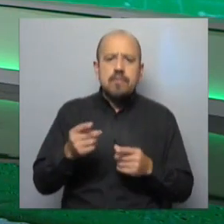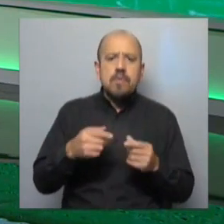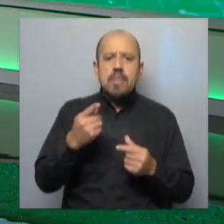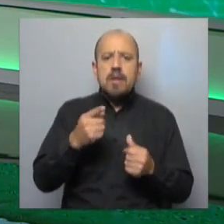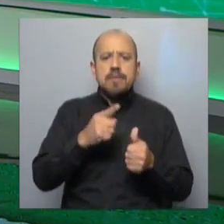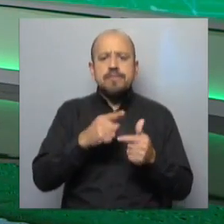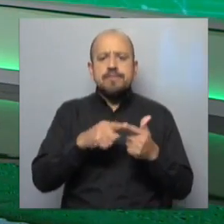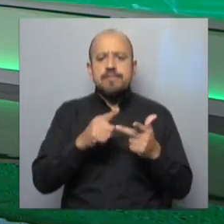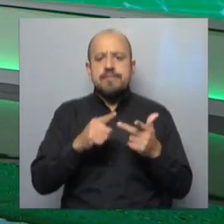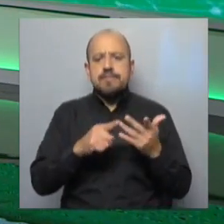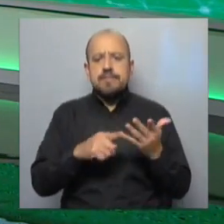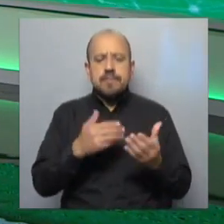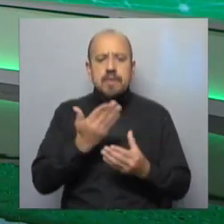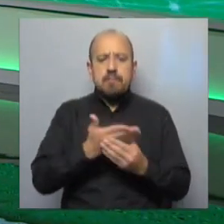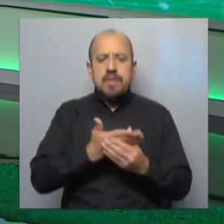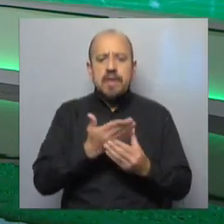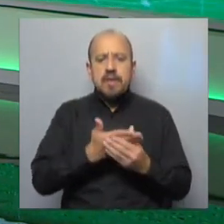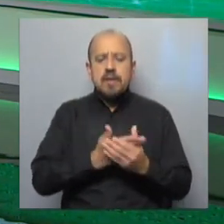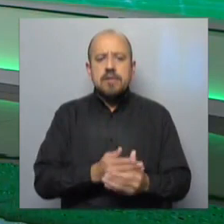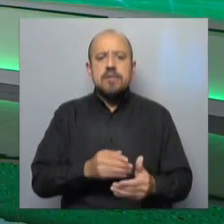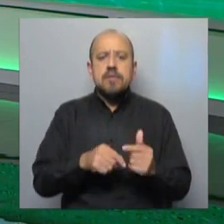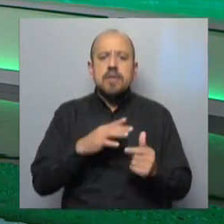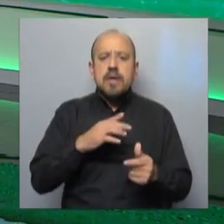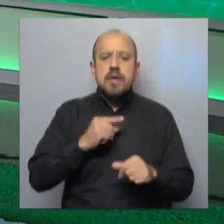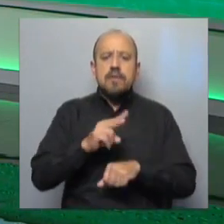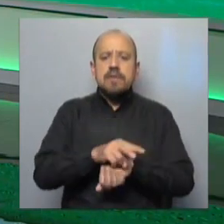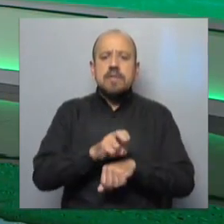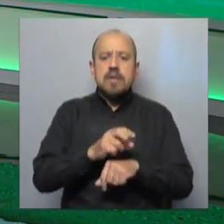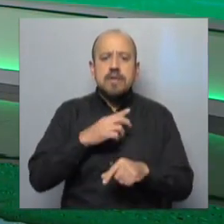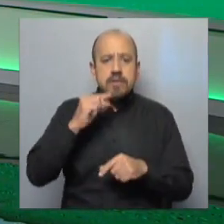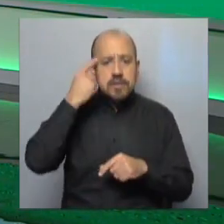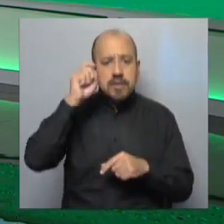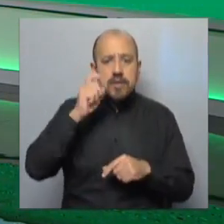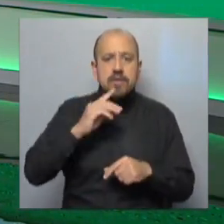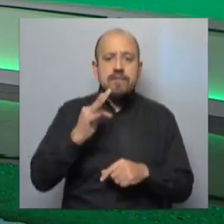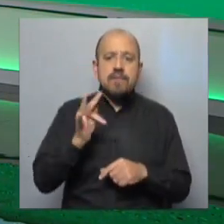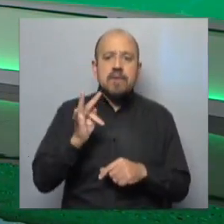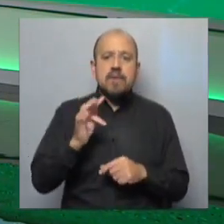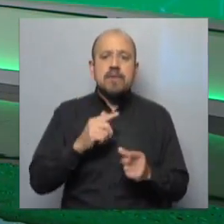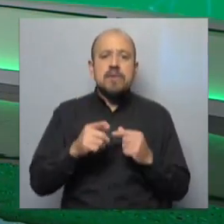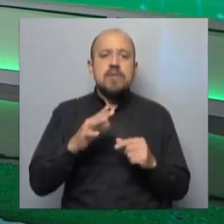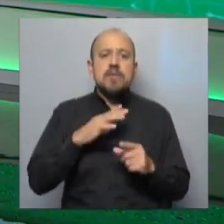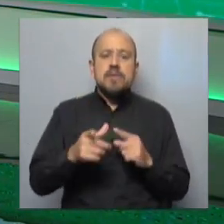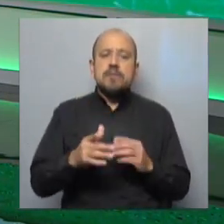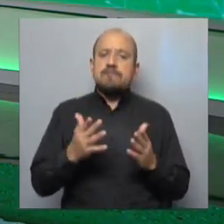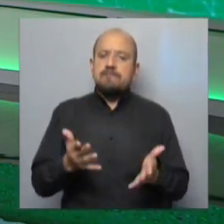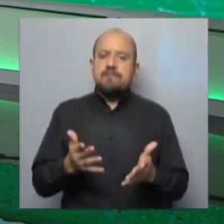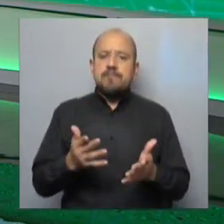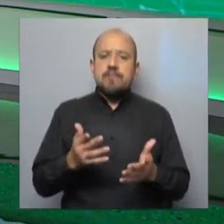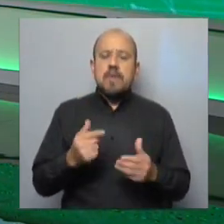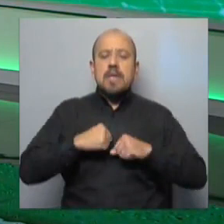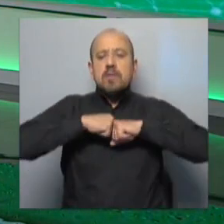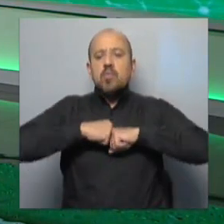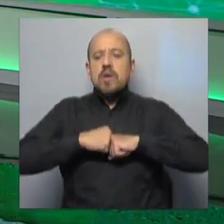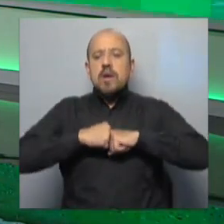entre el magistrado y el magistrado dijo que hay fiscales que tienen ideología feminista y generó malestar en la gremial el tribunal